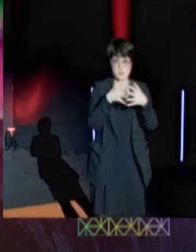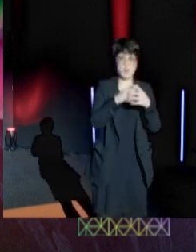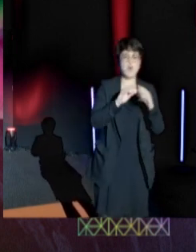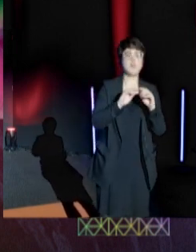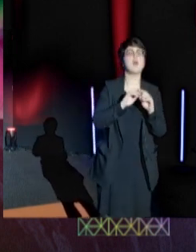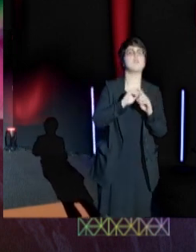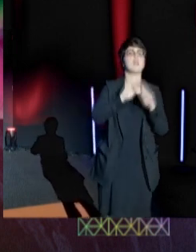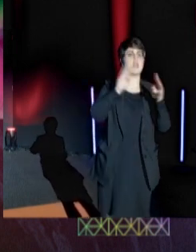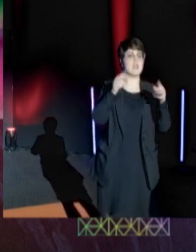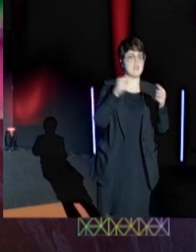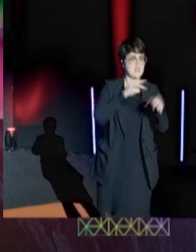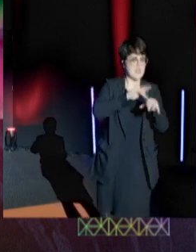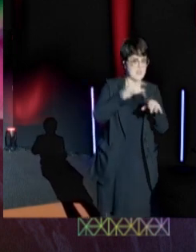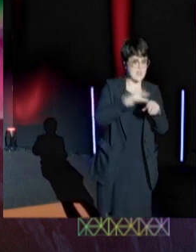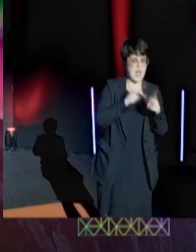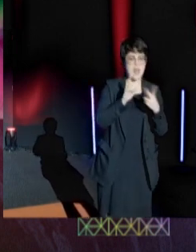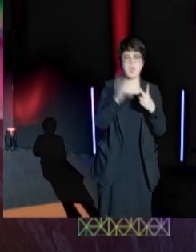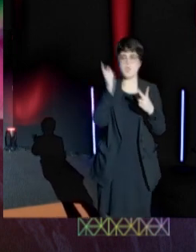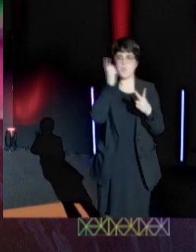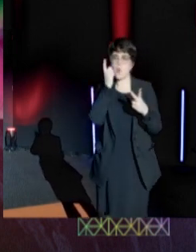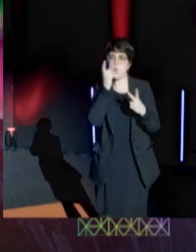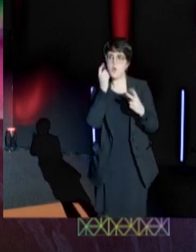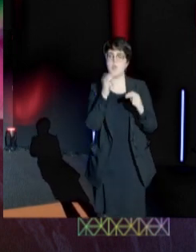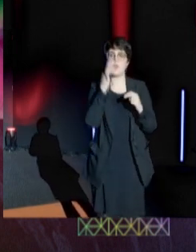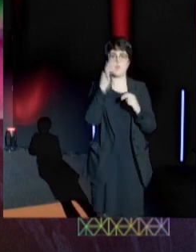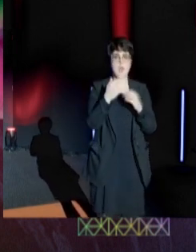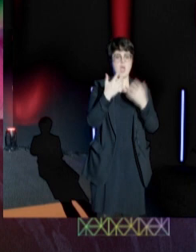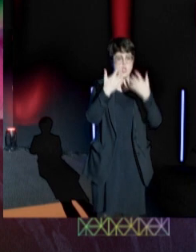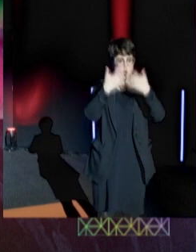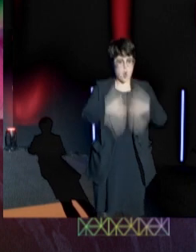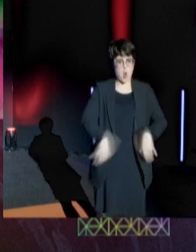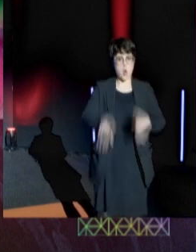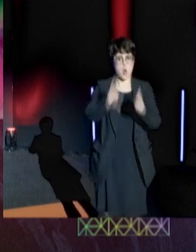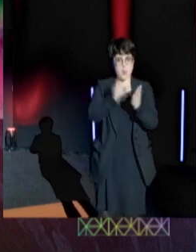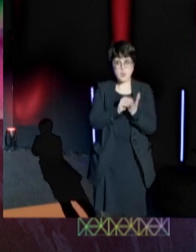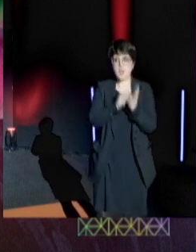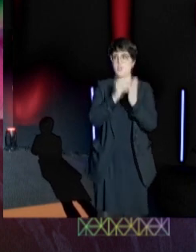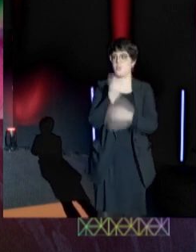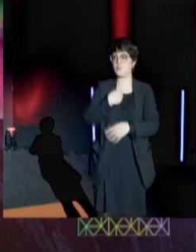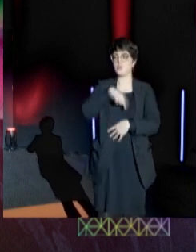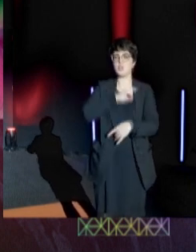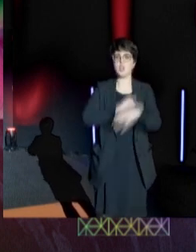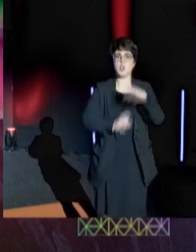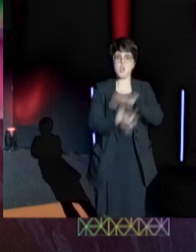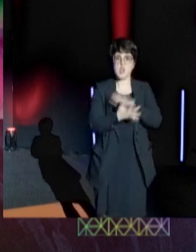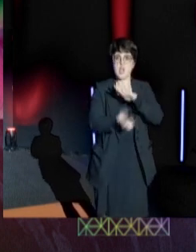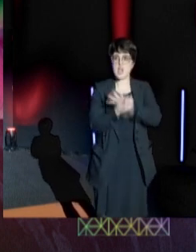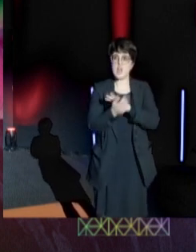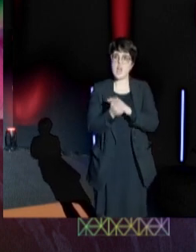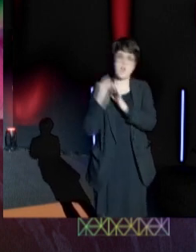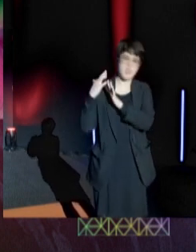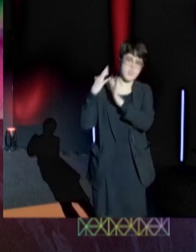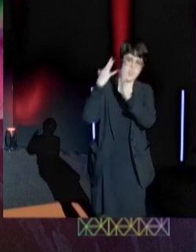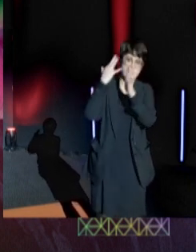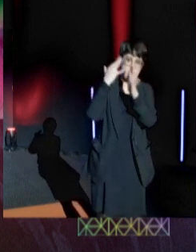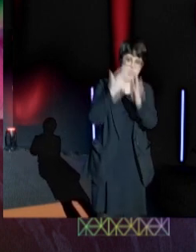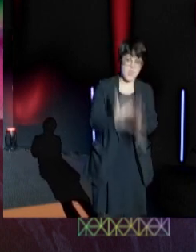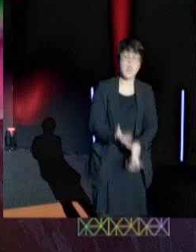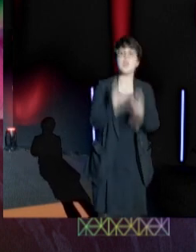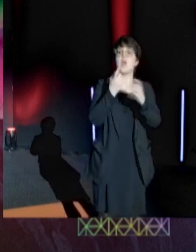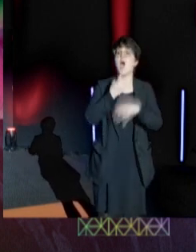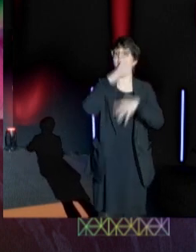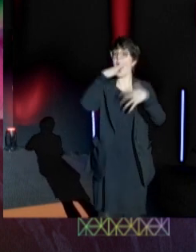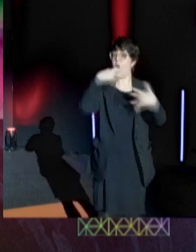móviles todas las capacidades la capacidad de supercomputación todo eso lo hemos ido generando durante la las últimas décadas ahora que